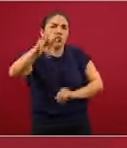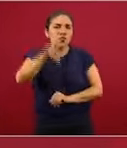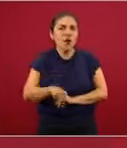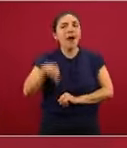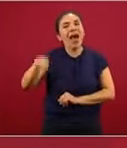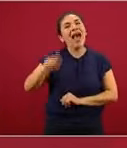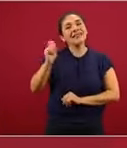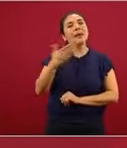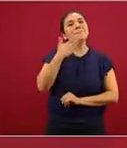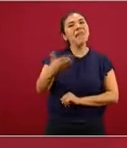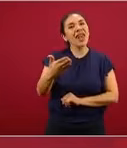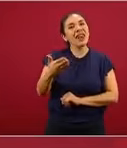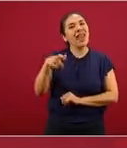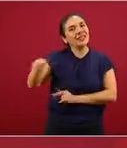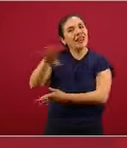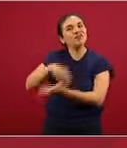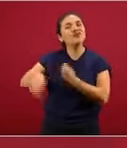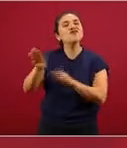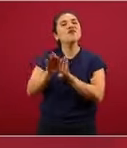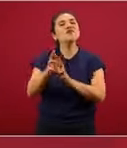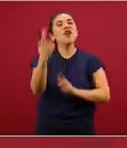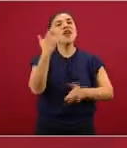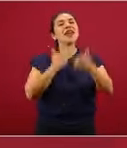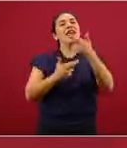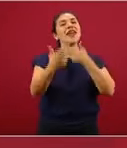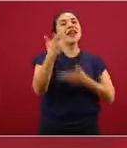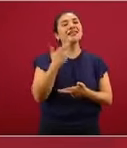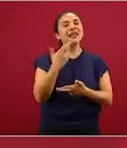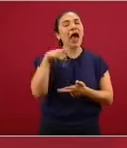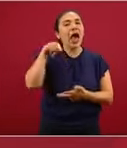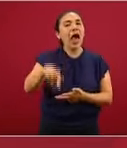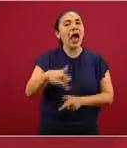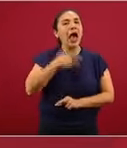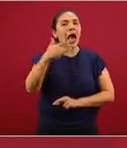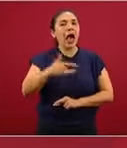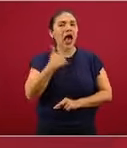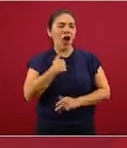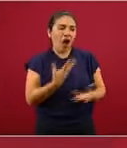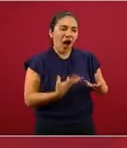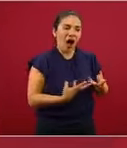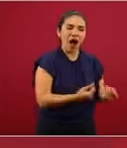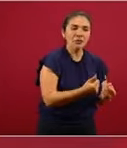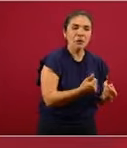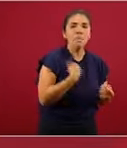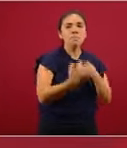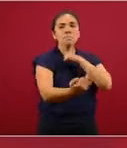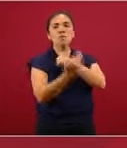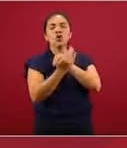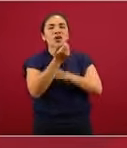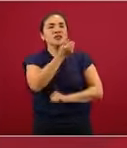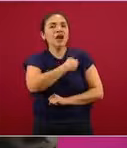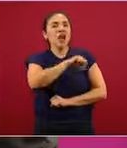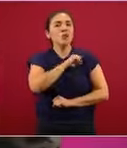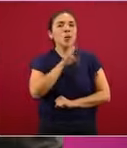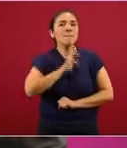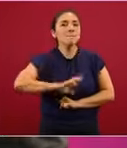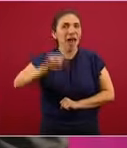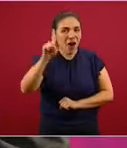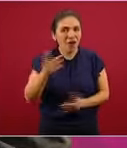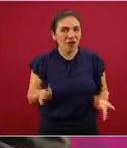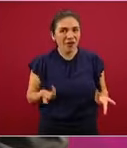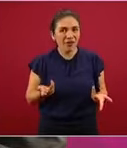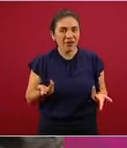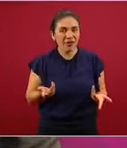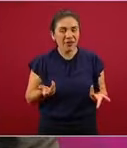este fenómeno paradójico de la regresividad. Regresividad es este fenómeno que conocen los economistas, hombres y mujeres, de